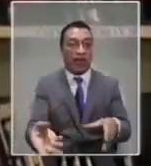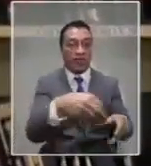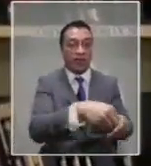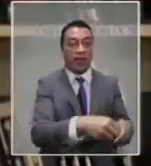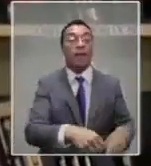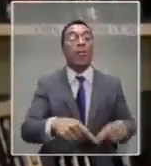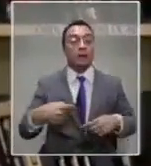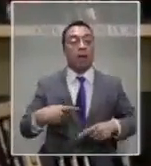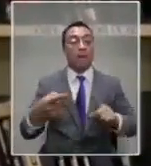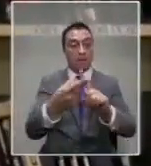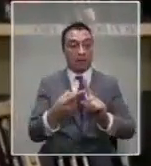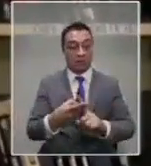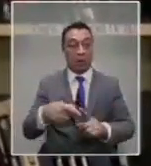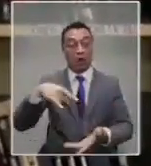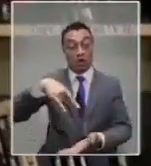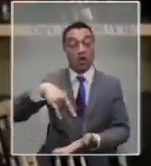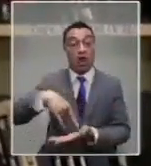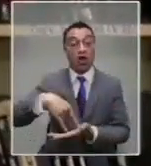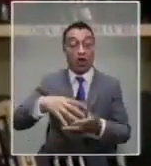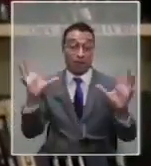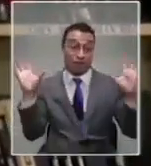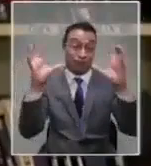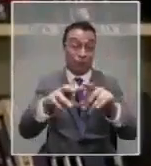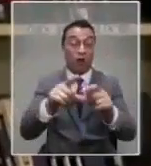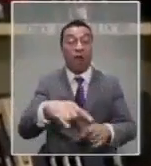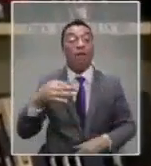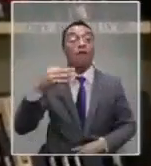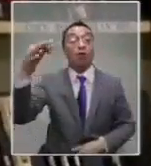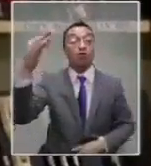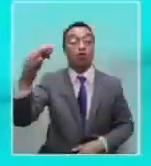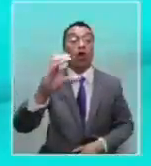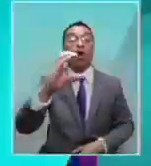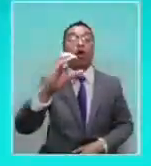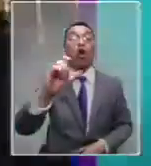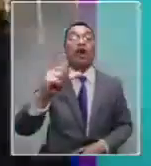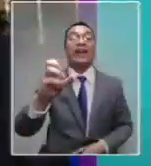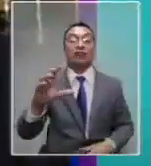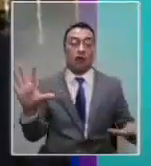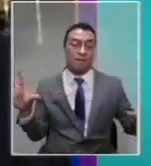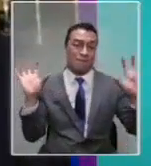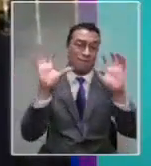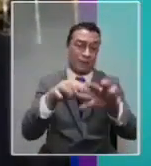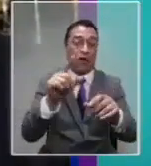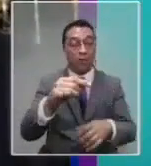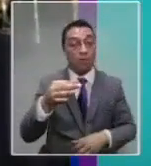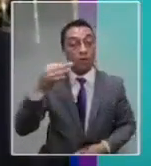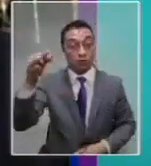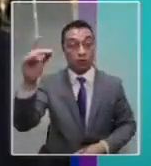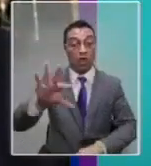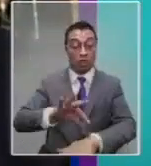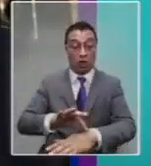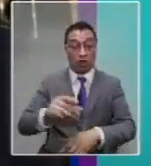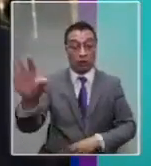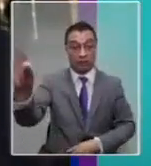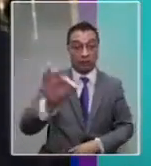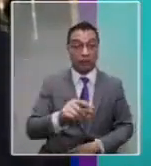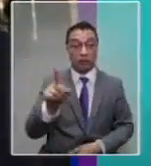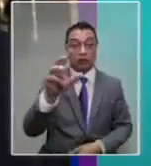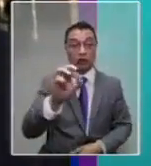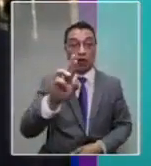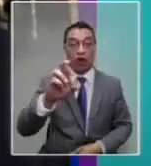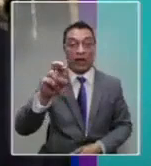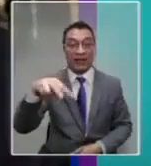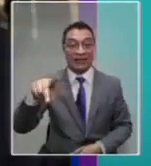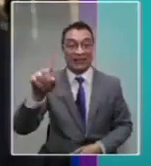sociedad. Participamos en el Congreso del Futuro. Trajimos una investigadora, la doctora Sorensen,